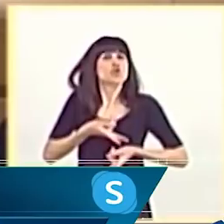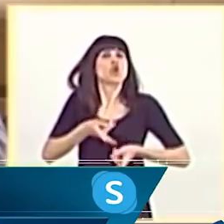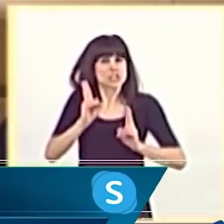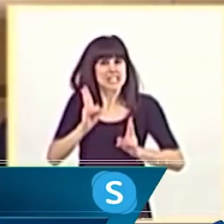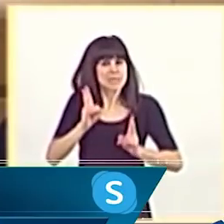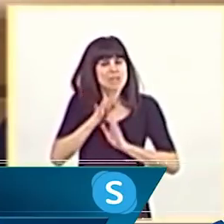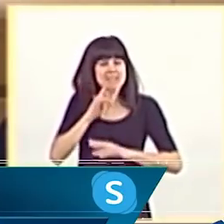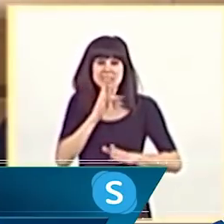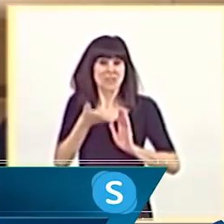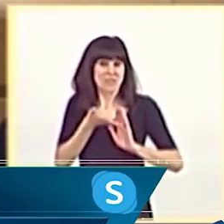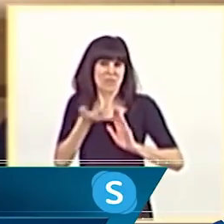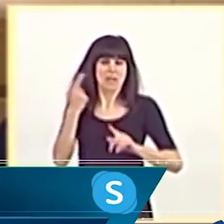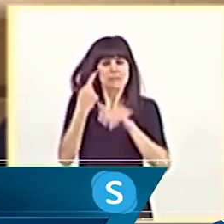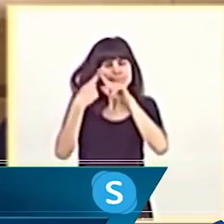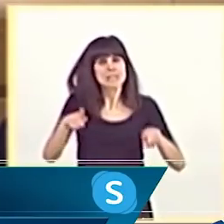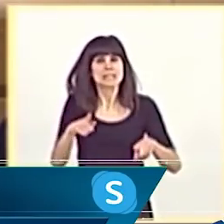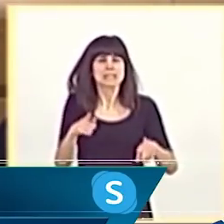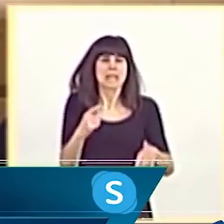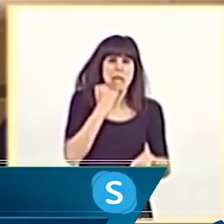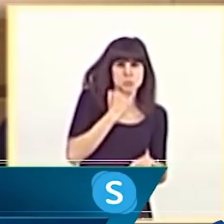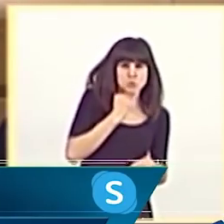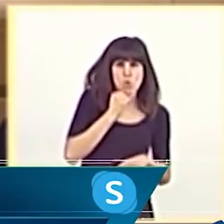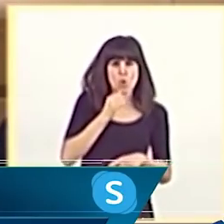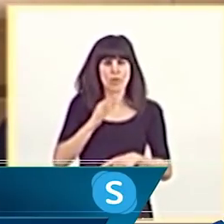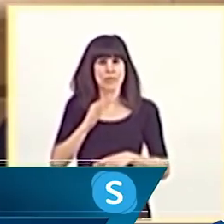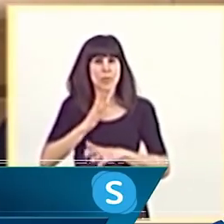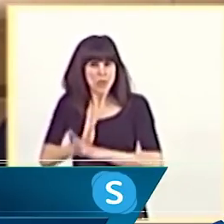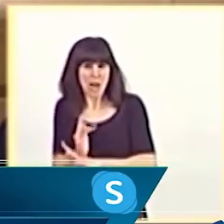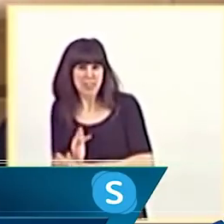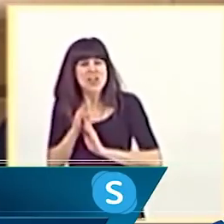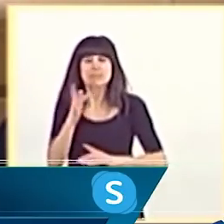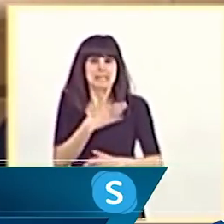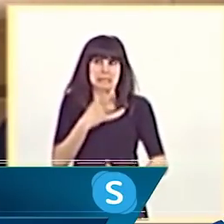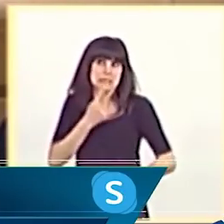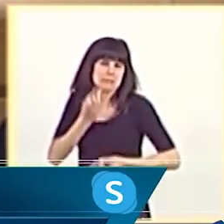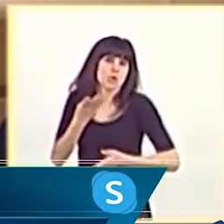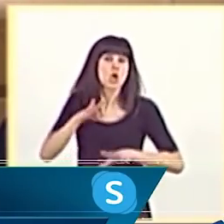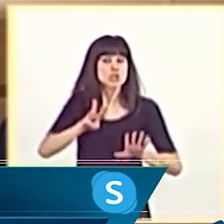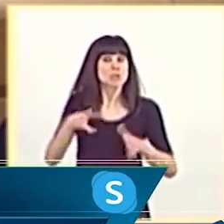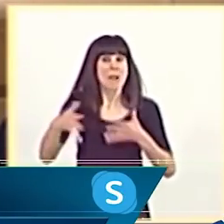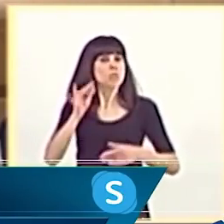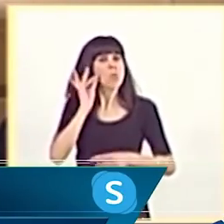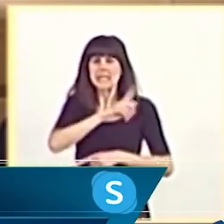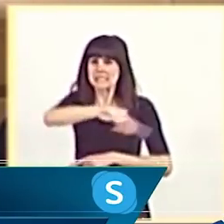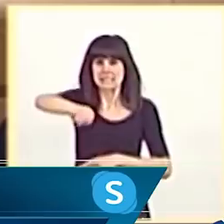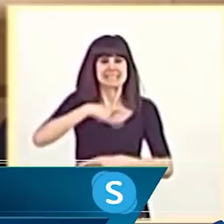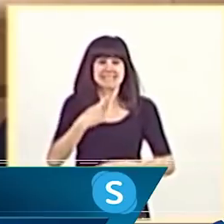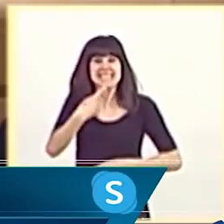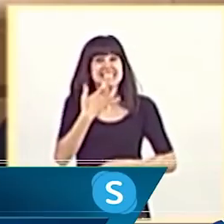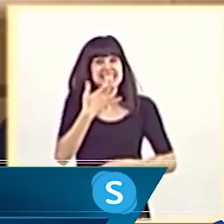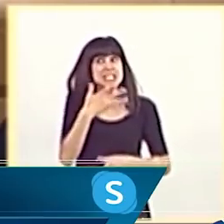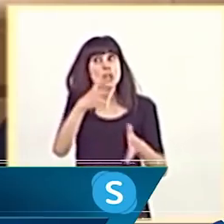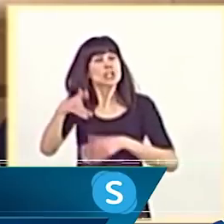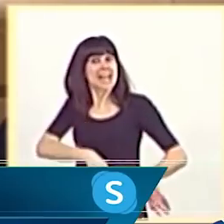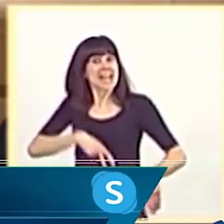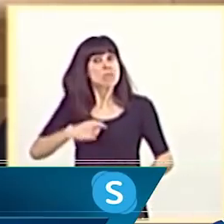1.650 millones. Es decir, en condiciones estándar, a Rusia, por la subida del precio de los carburantes, no solamente no le habría costado el ataque, sino que